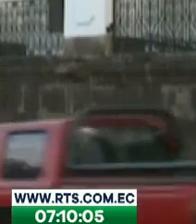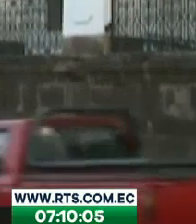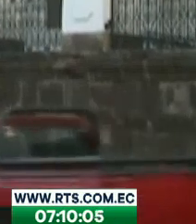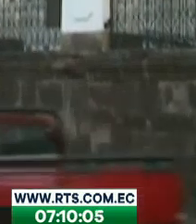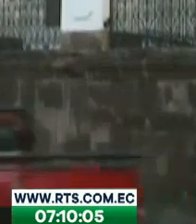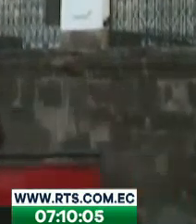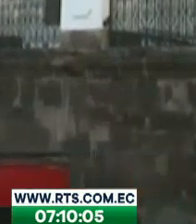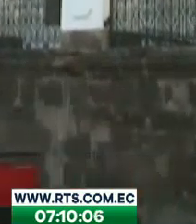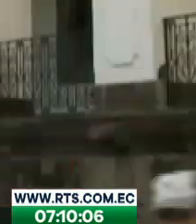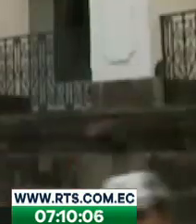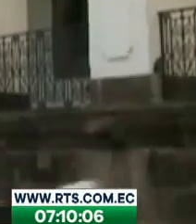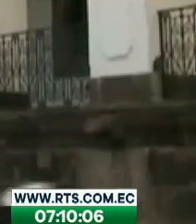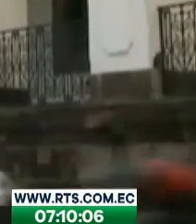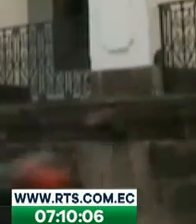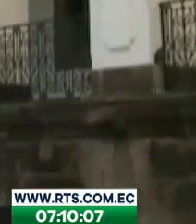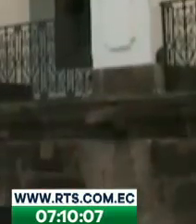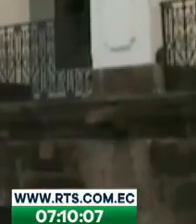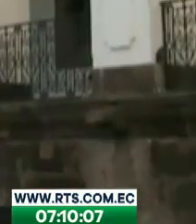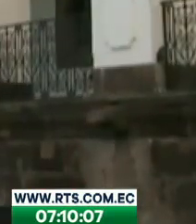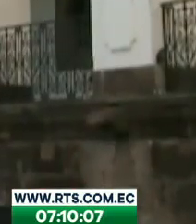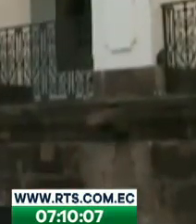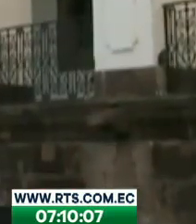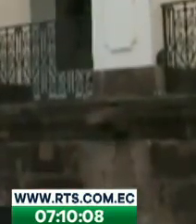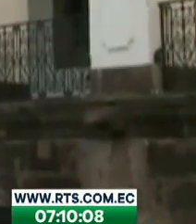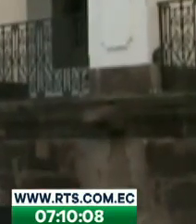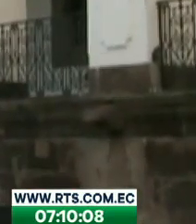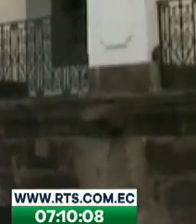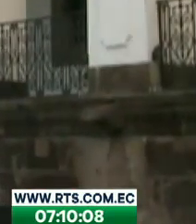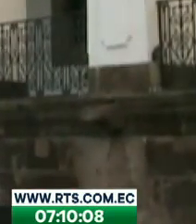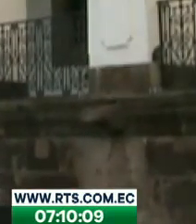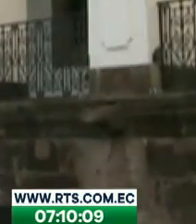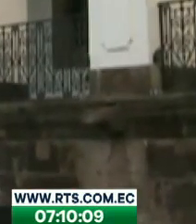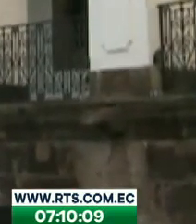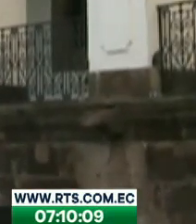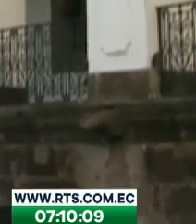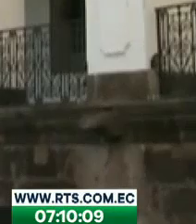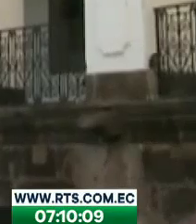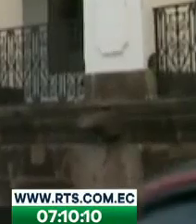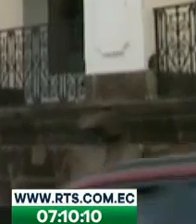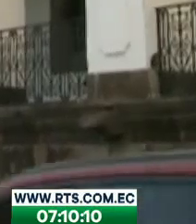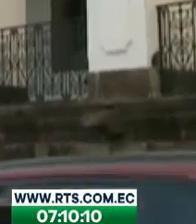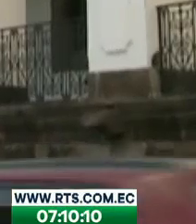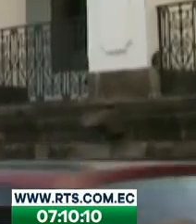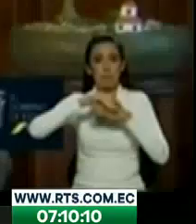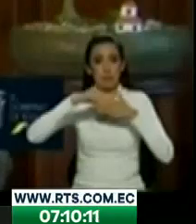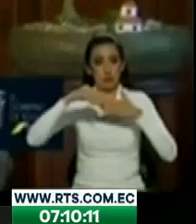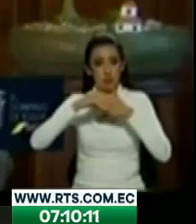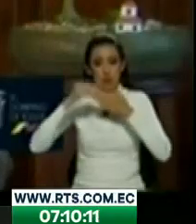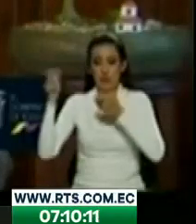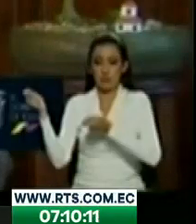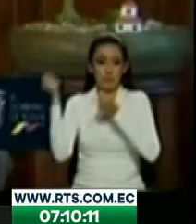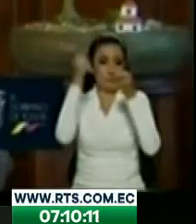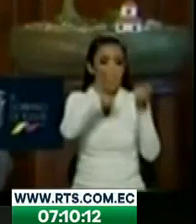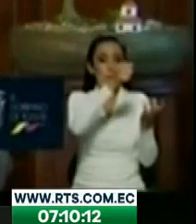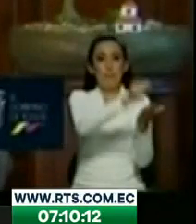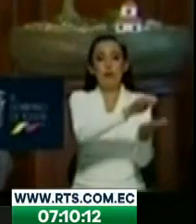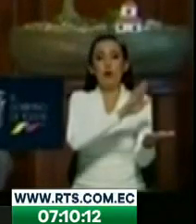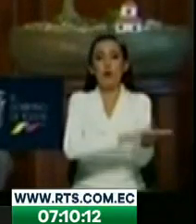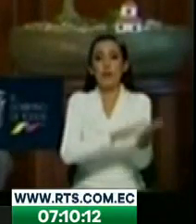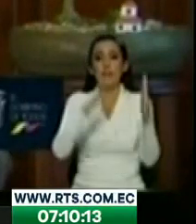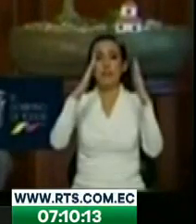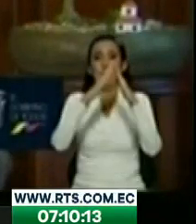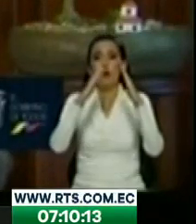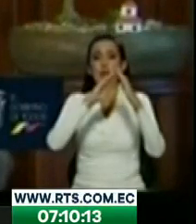el próximo periodo también se prevé seguir contribuyendo al proyecto Casa para Todos, en donde dijo se destinarán 500 millones de dólares. Es